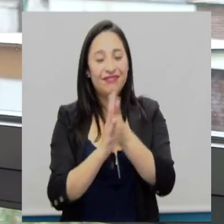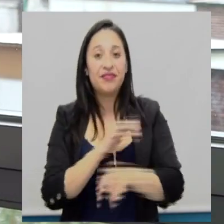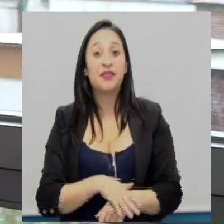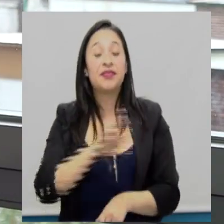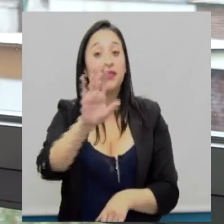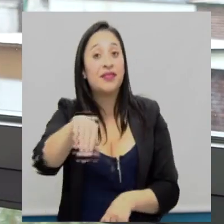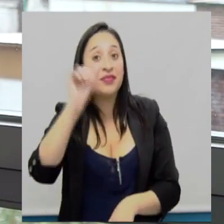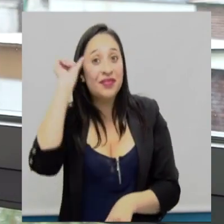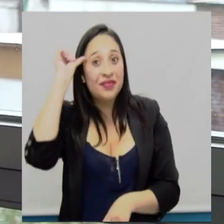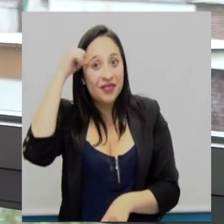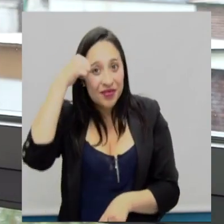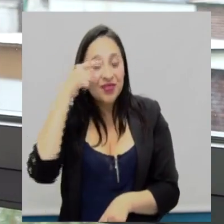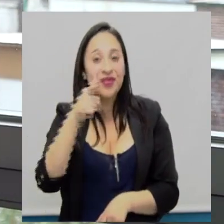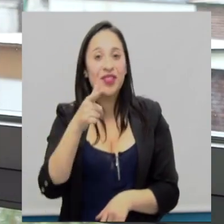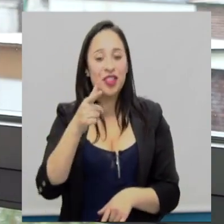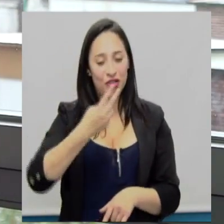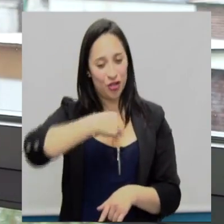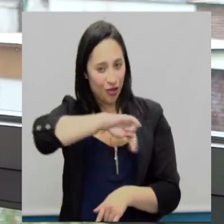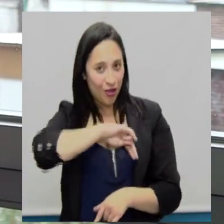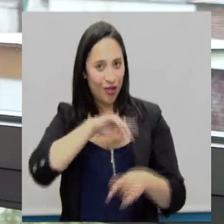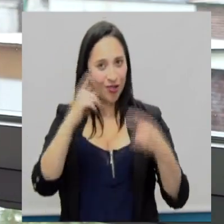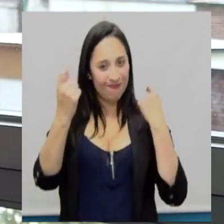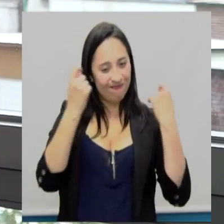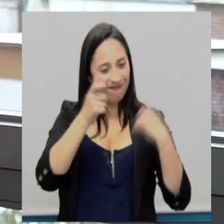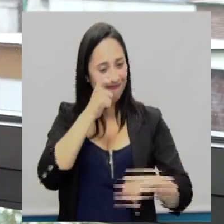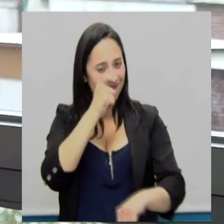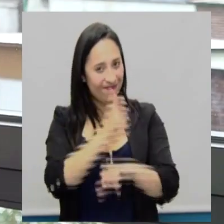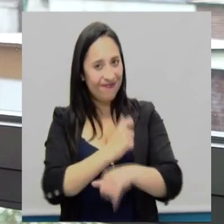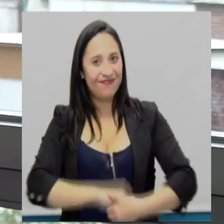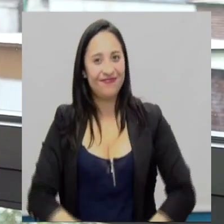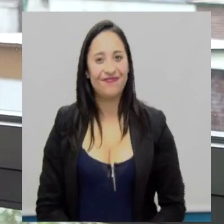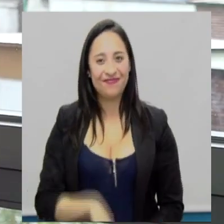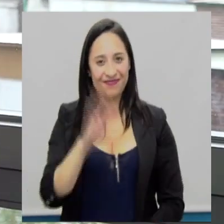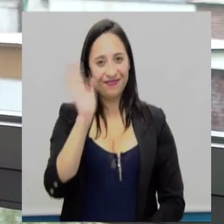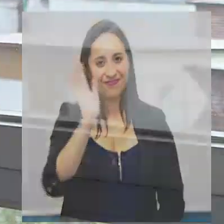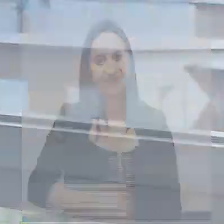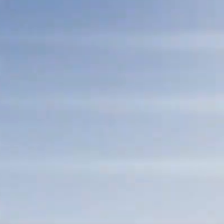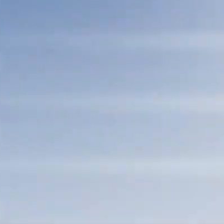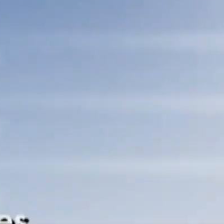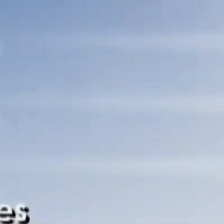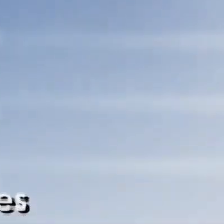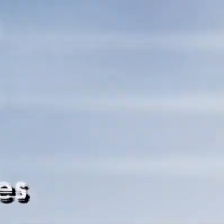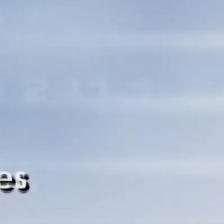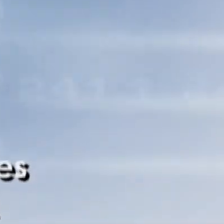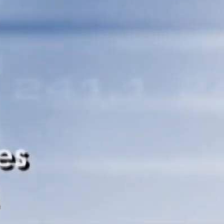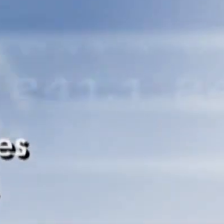la República. Y recuerden que tenemos todo bajo control.